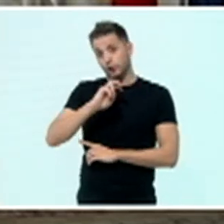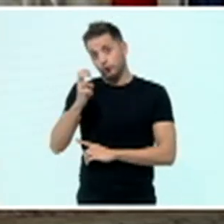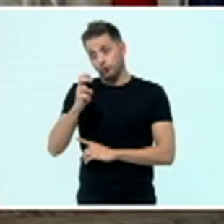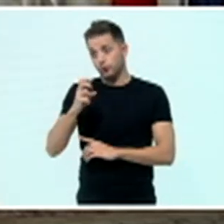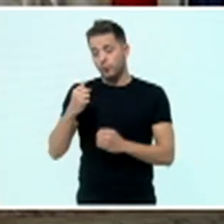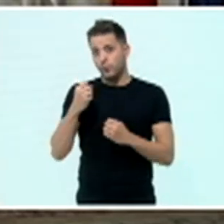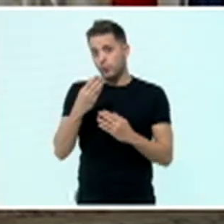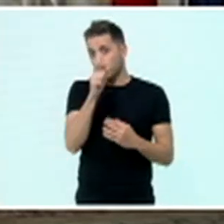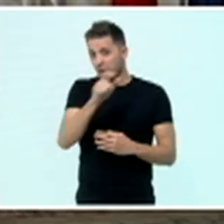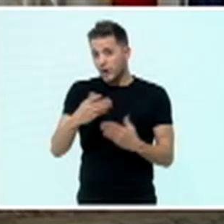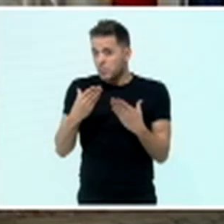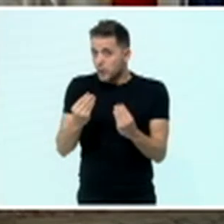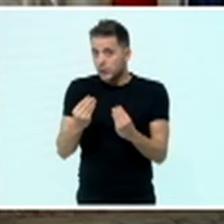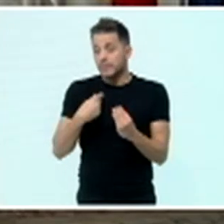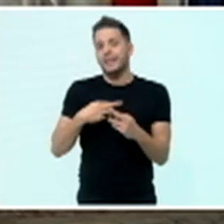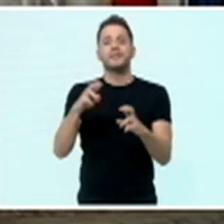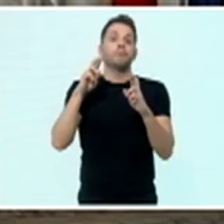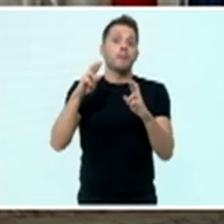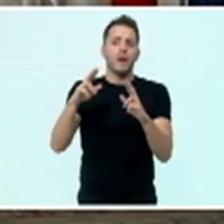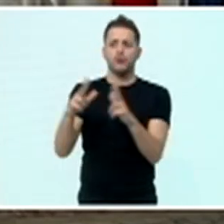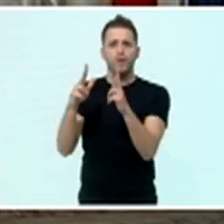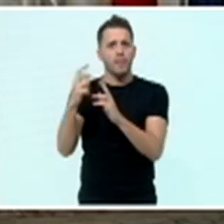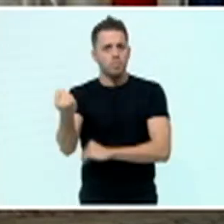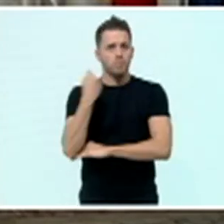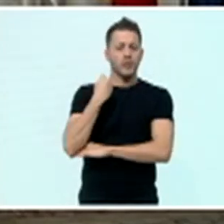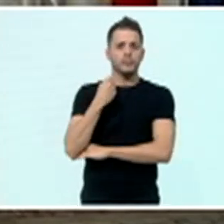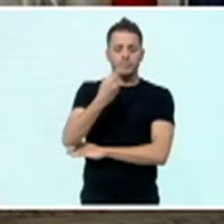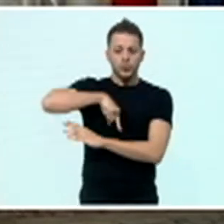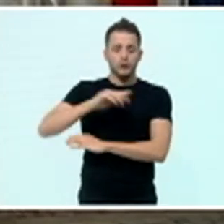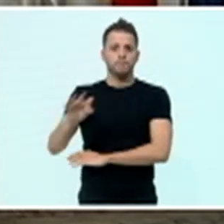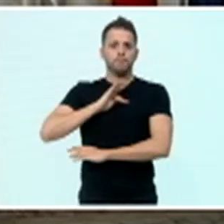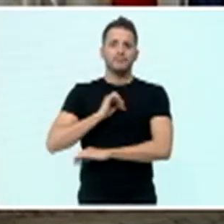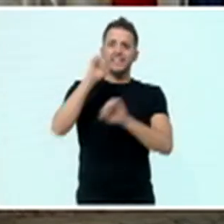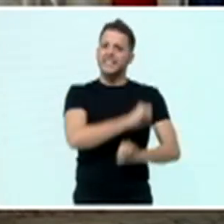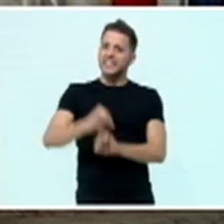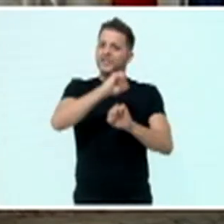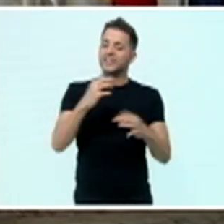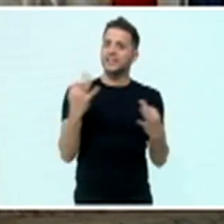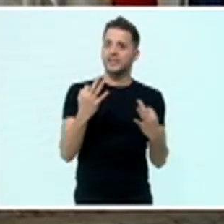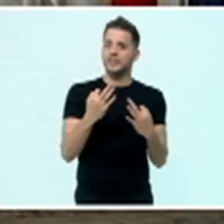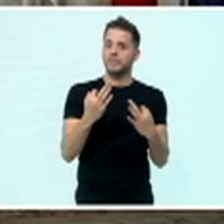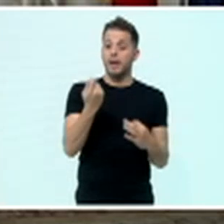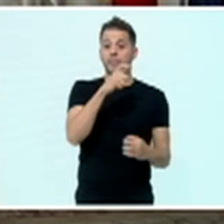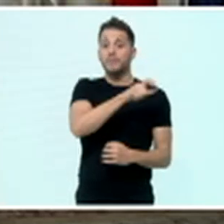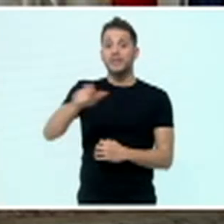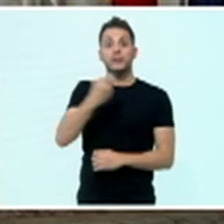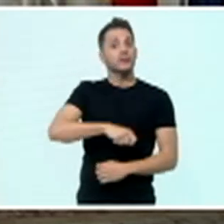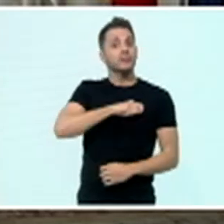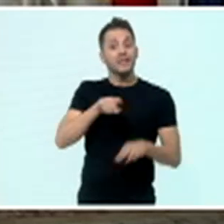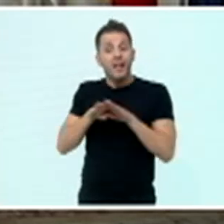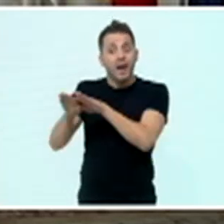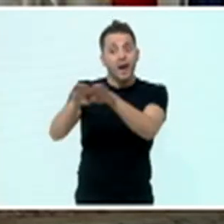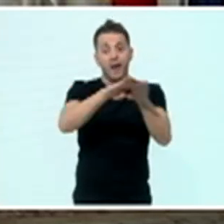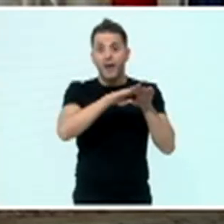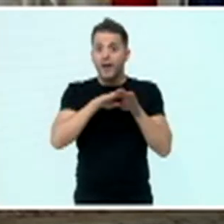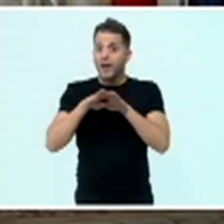detrás, defender algo tan elemental como que la igualdad de todos los españoles